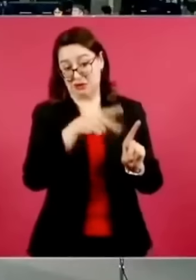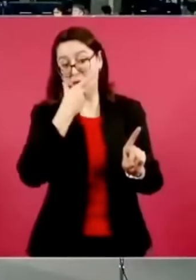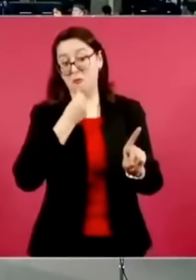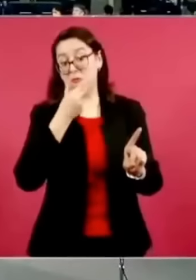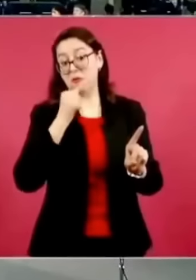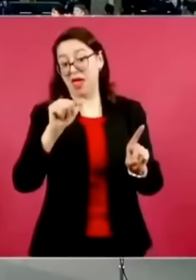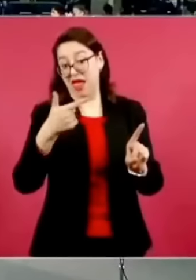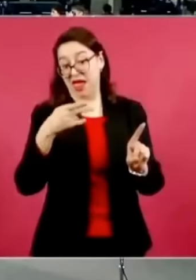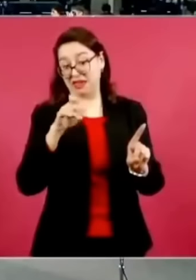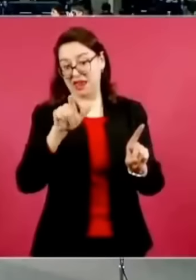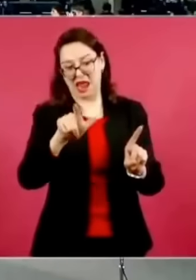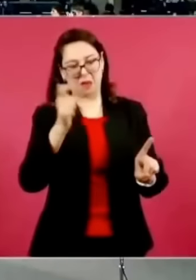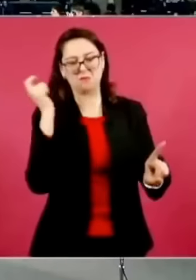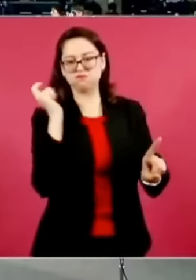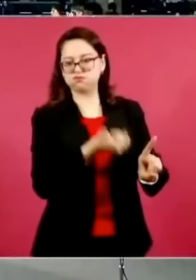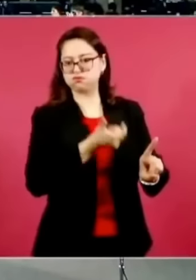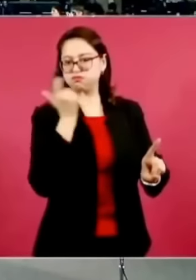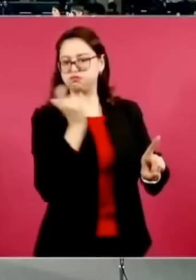Y